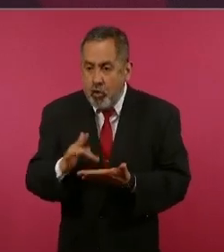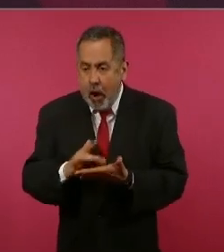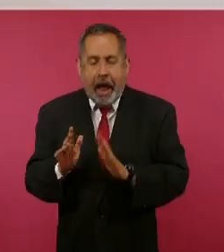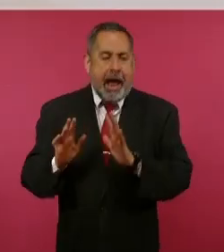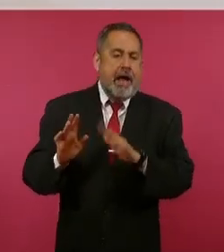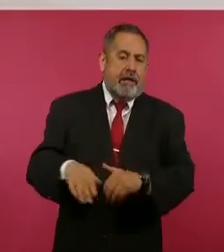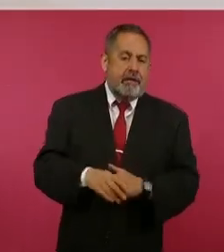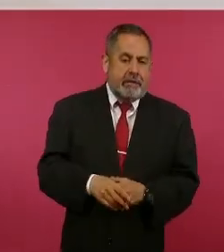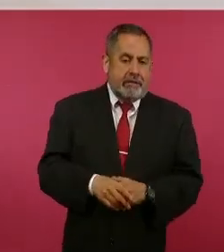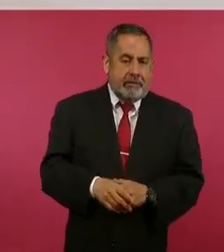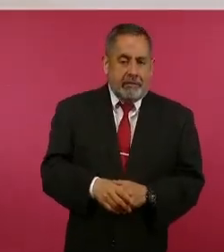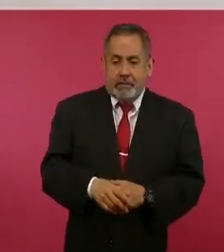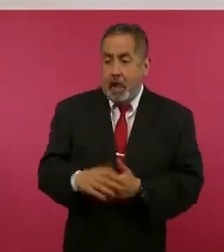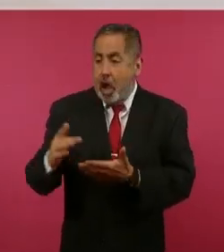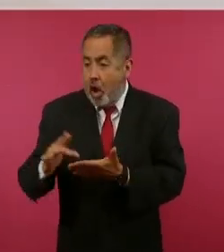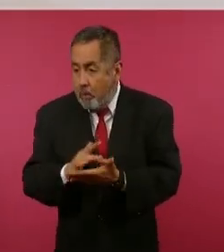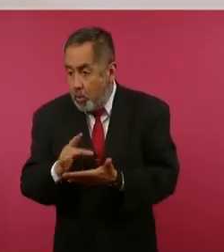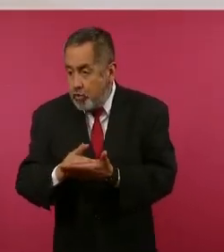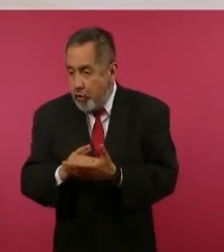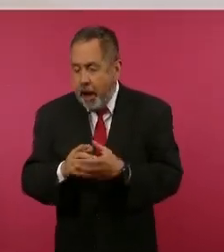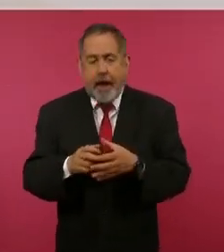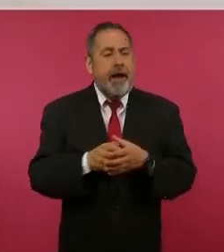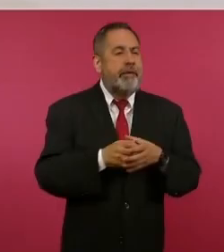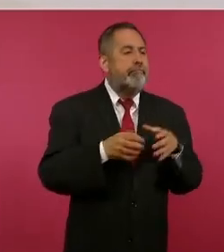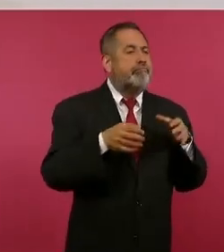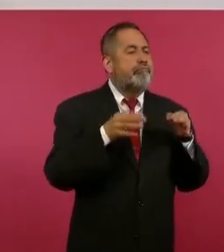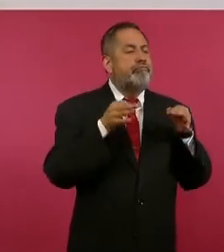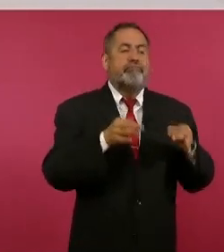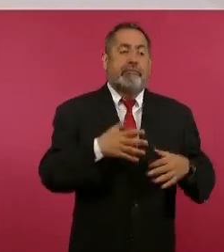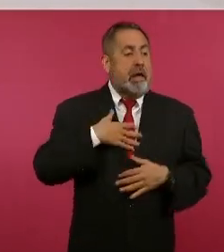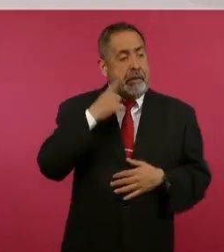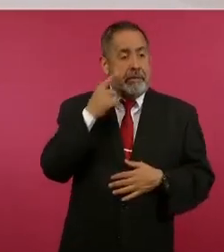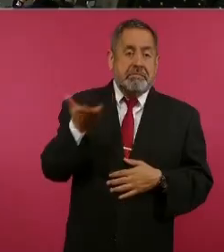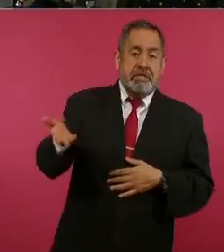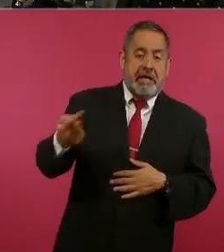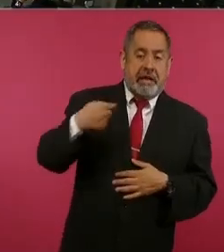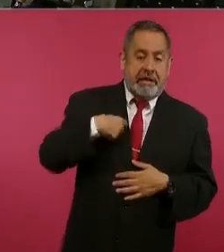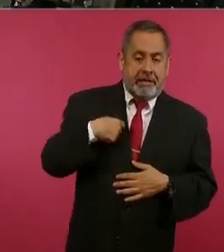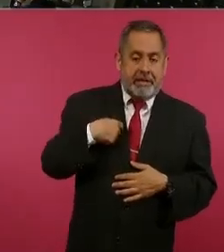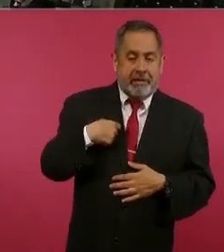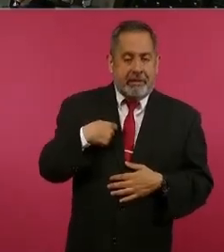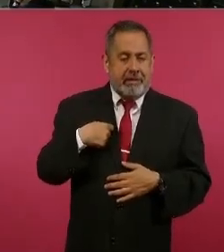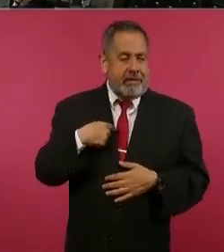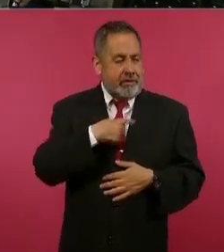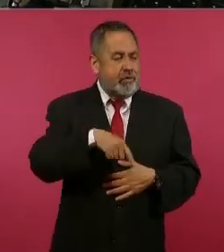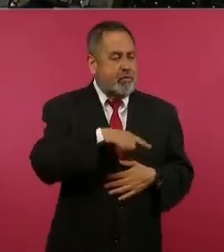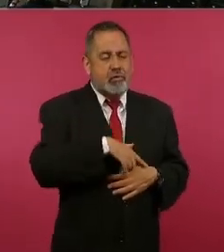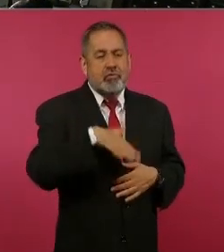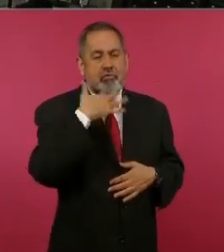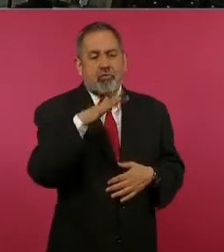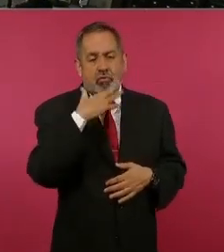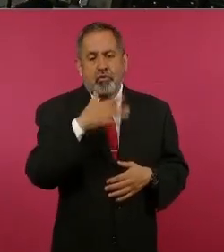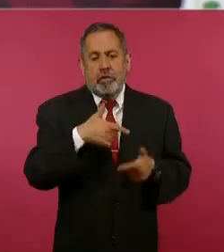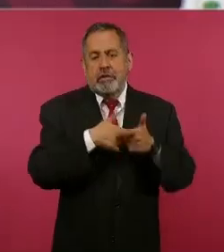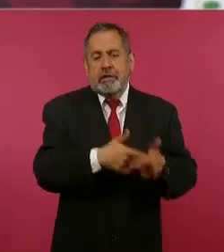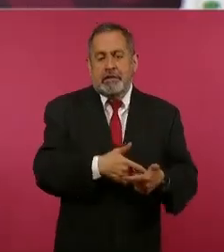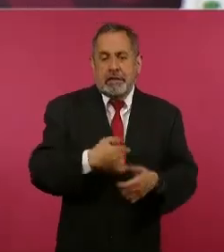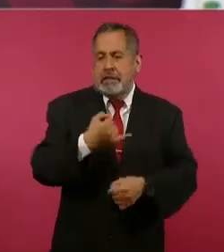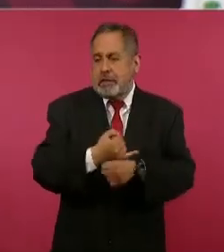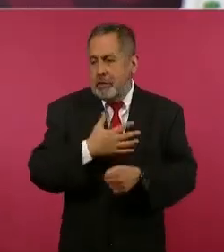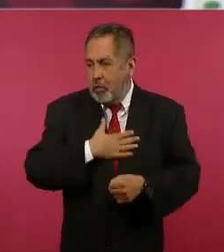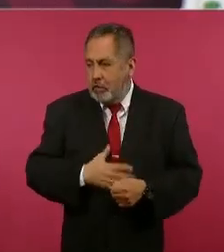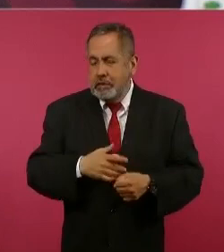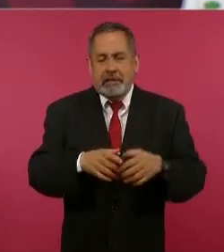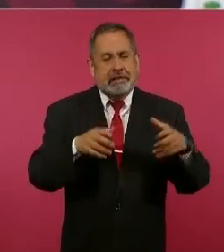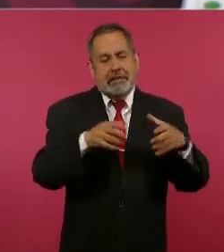para legalizar, legitimar un régimen corrupto de injusticias